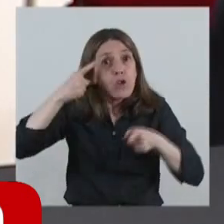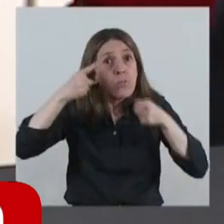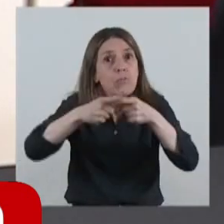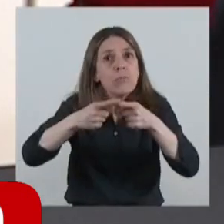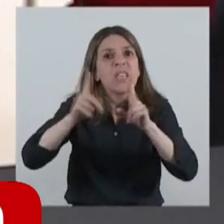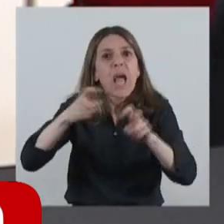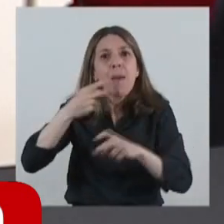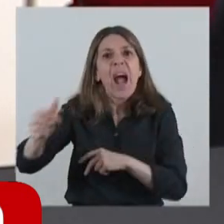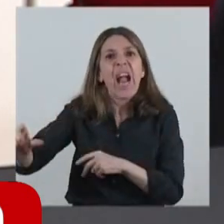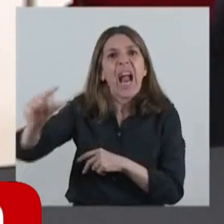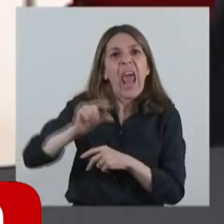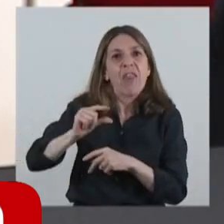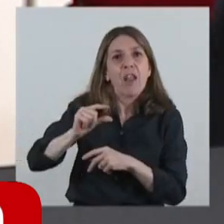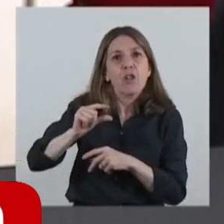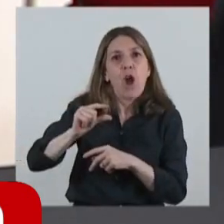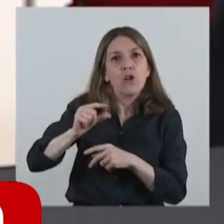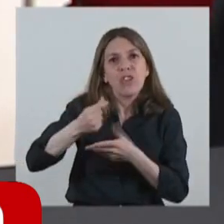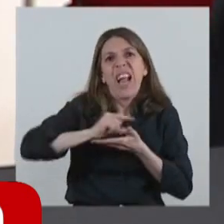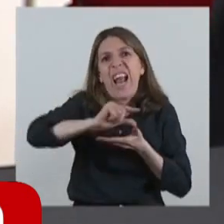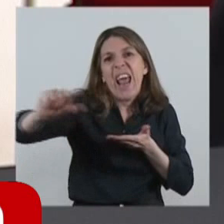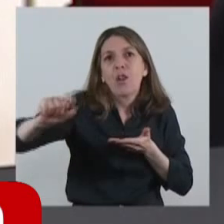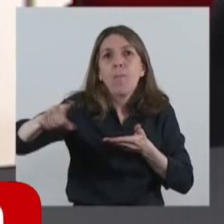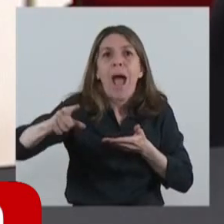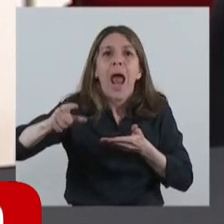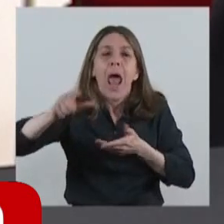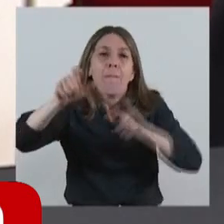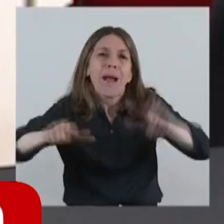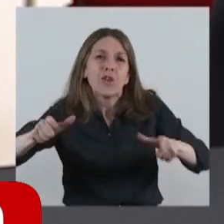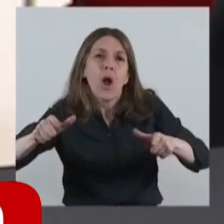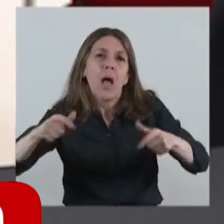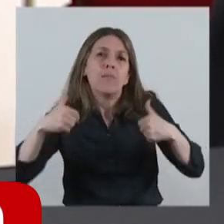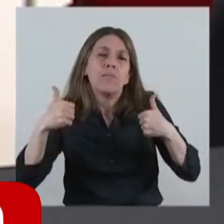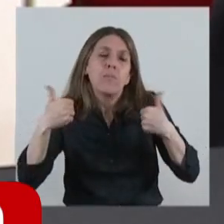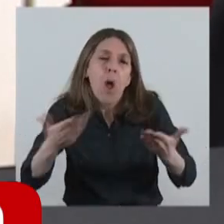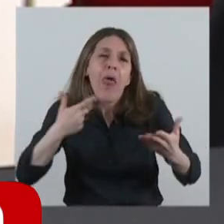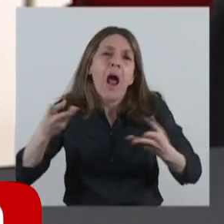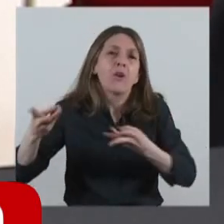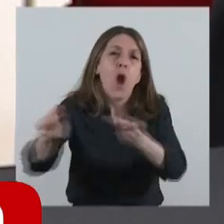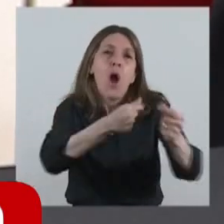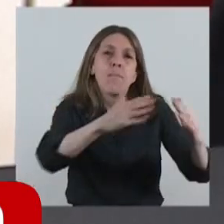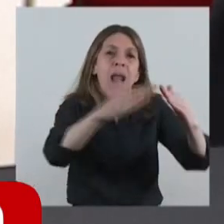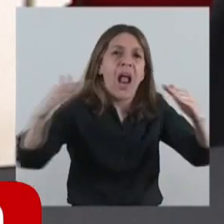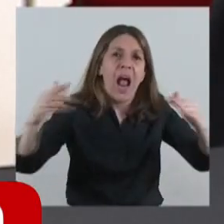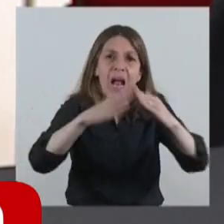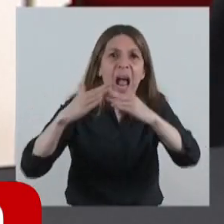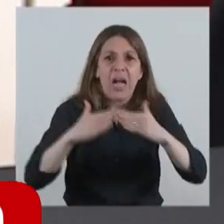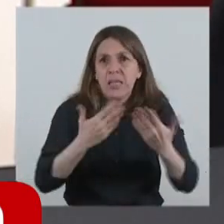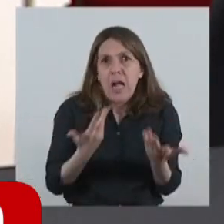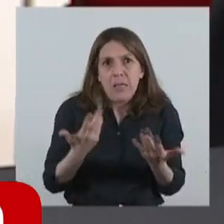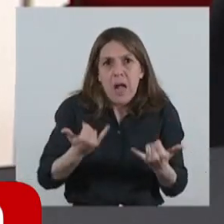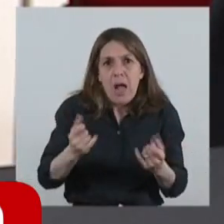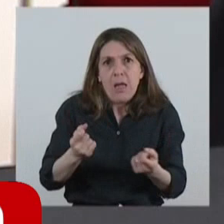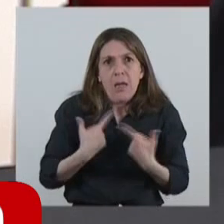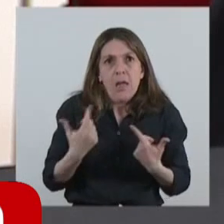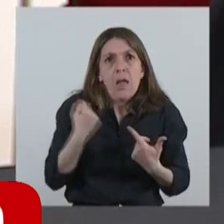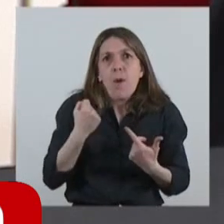crédito hipotecario, en lo que tiene que ver con la posibilidad de la gente de tener una esperanza de acceder a una vivienda, y creemos que es fundamental para